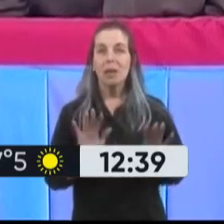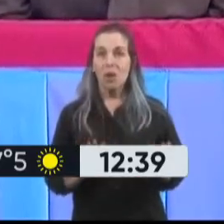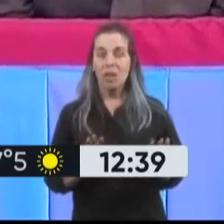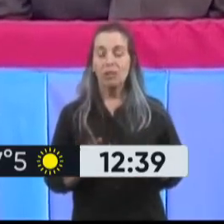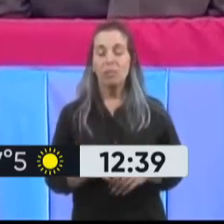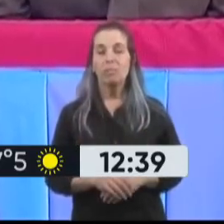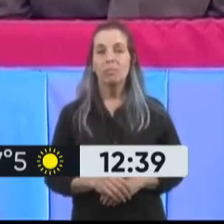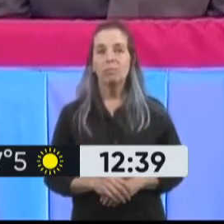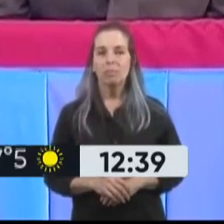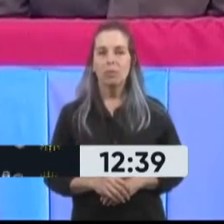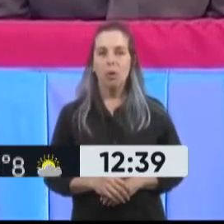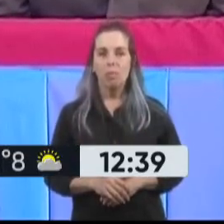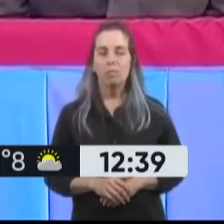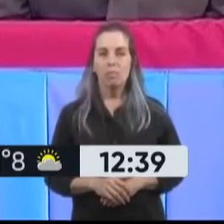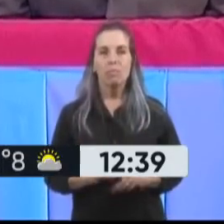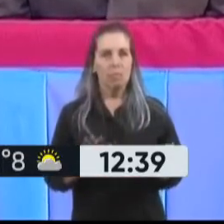palabras y con mucho